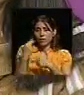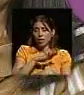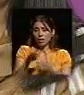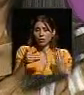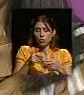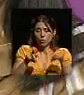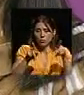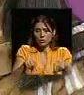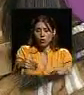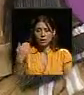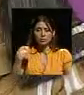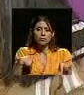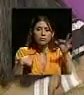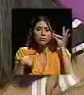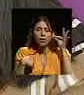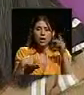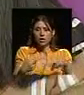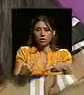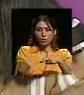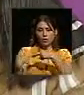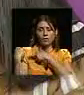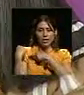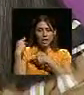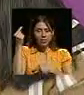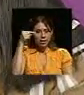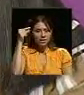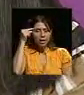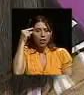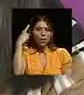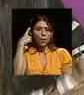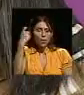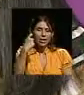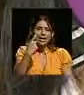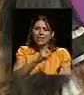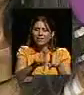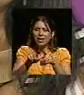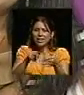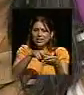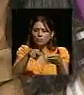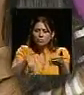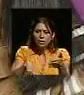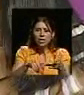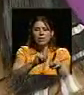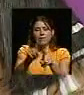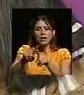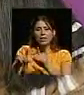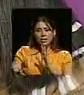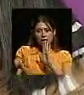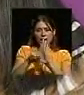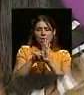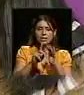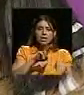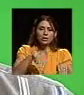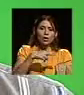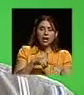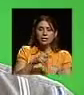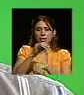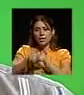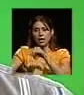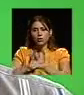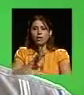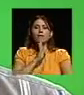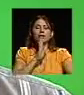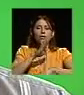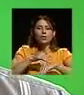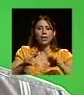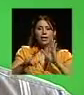Obviamente es una responsabilidad del Estado porque hay una serie de convenciones, legislaciones nacionales e internacionales que hablan de los derechos de las personas